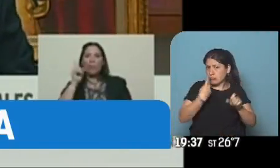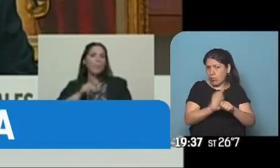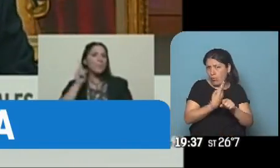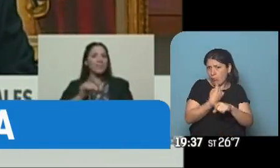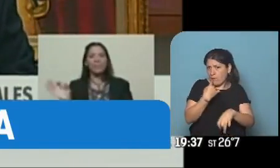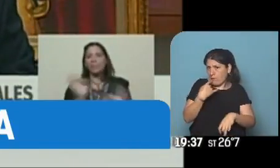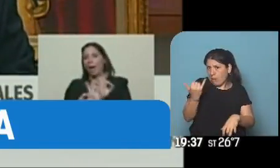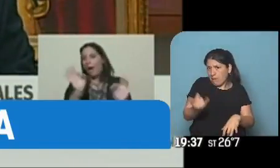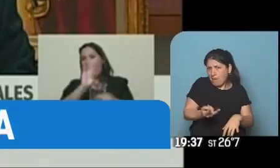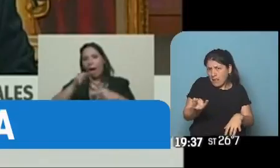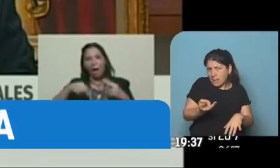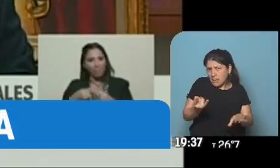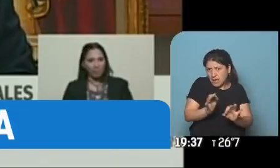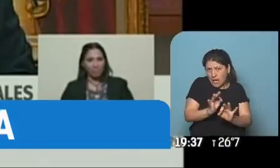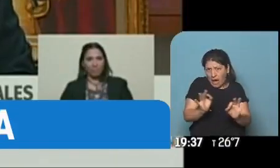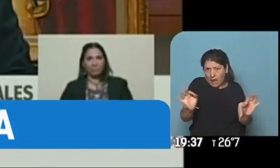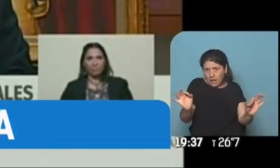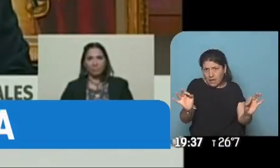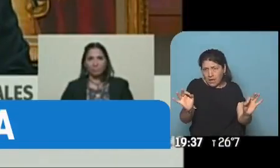nadie.